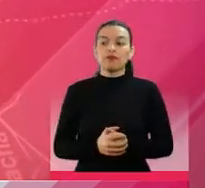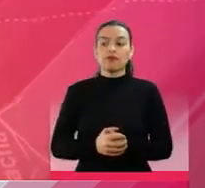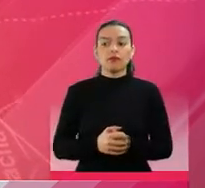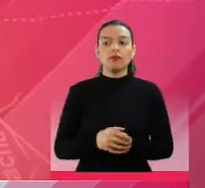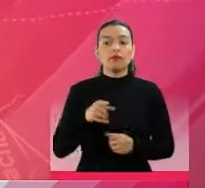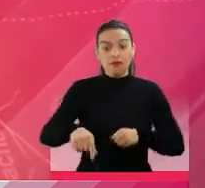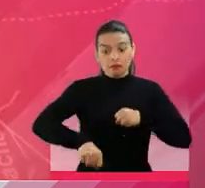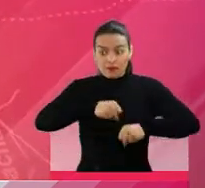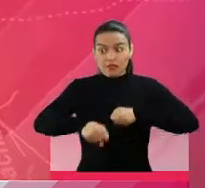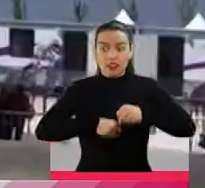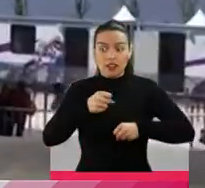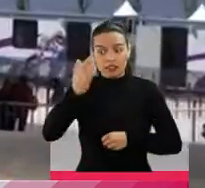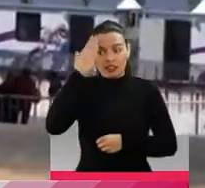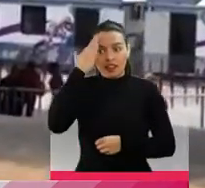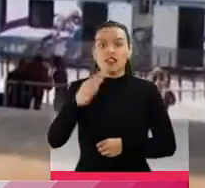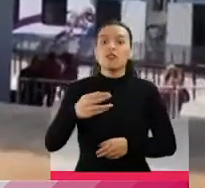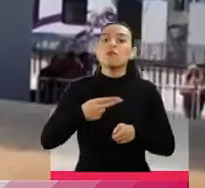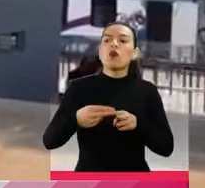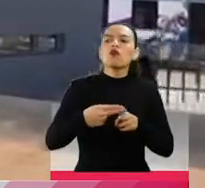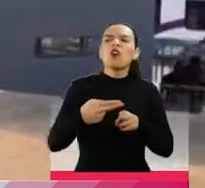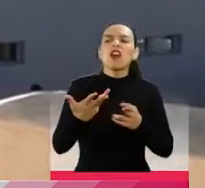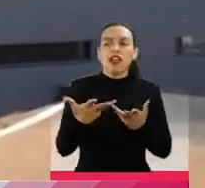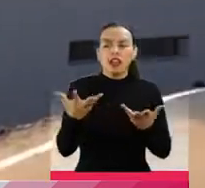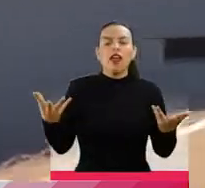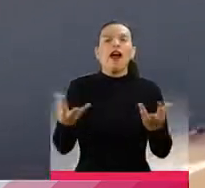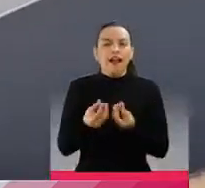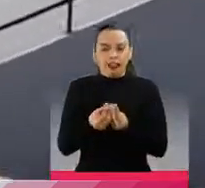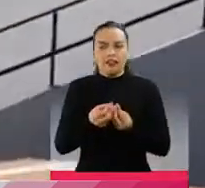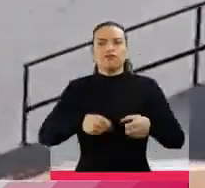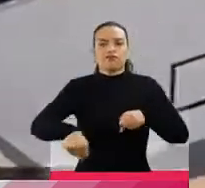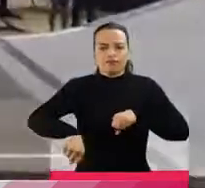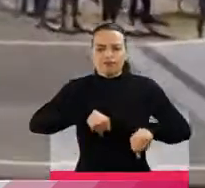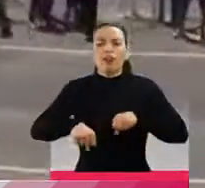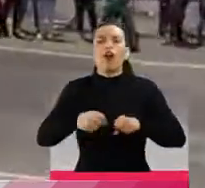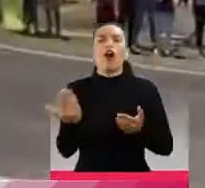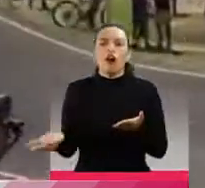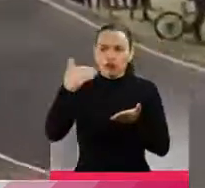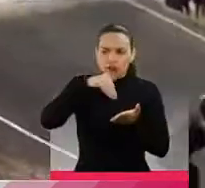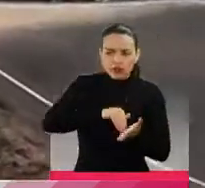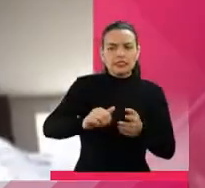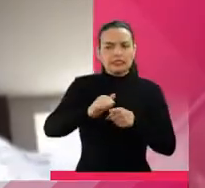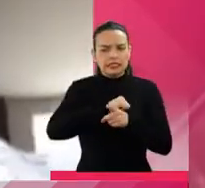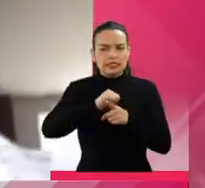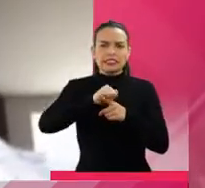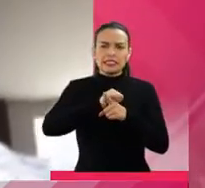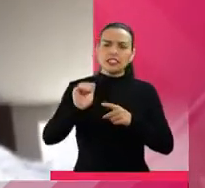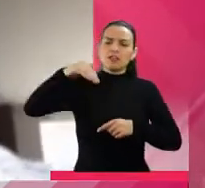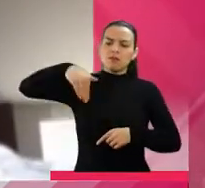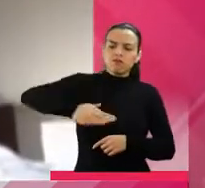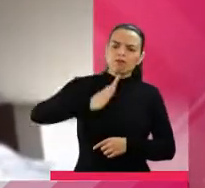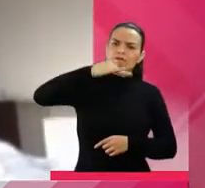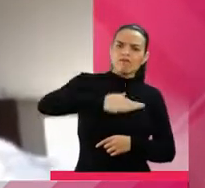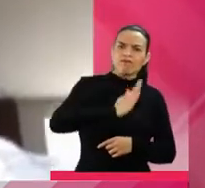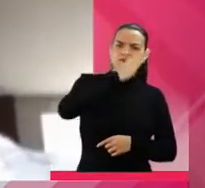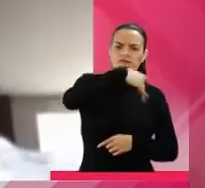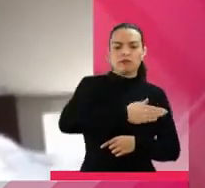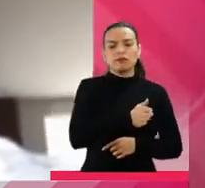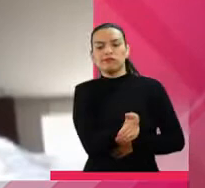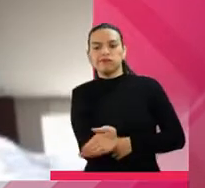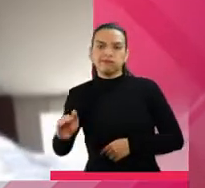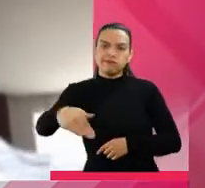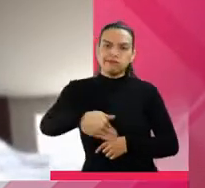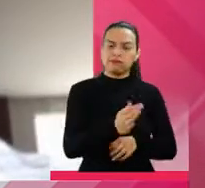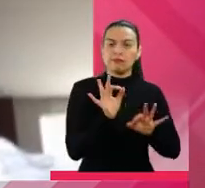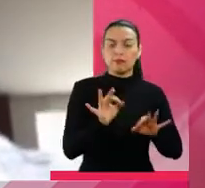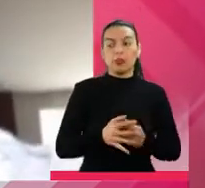siguiente paso es el roce con la pista. Volver a cogerle el tiro al partidor, a las rampas y a las curvas. Ya falta es ver cómo llegamos